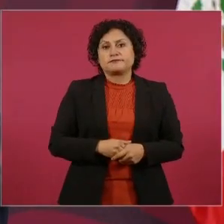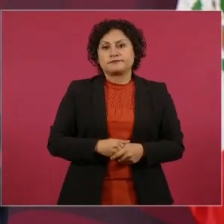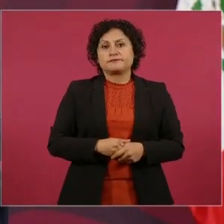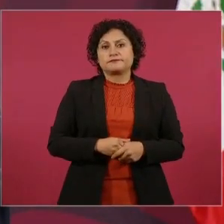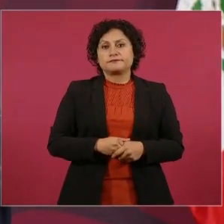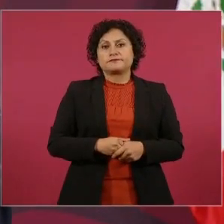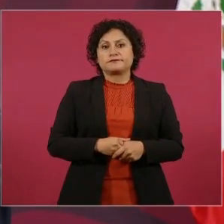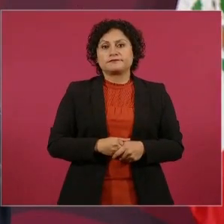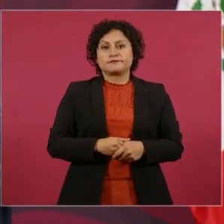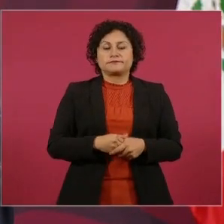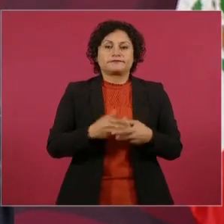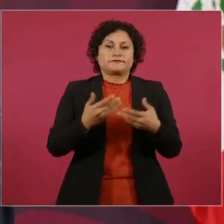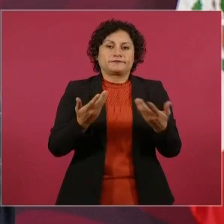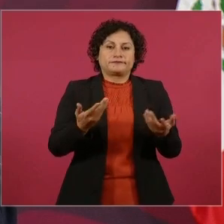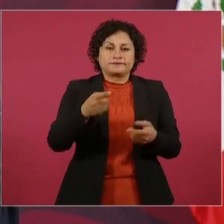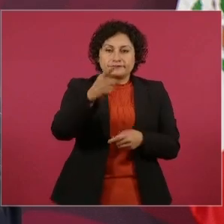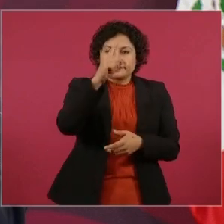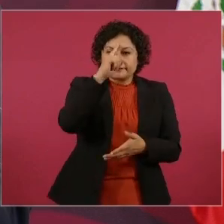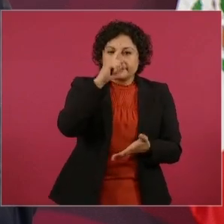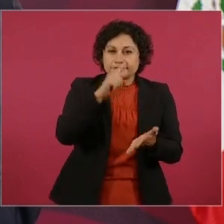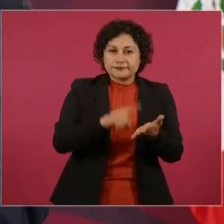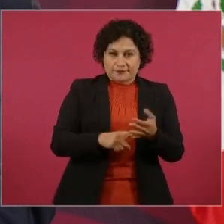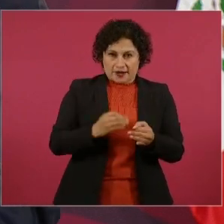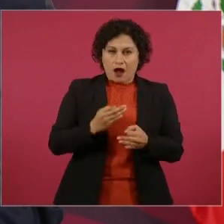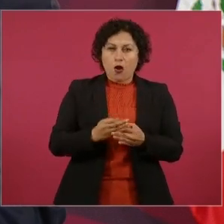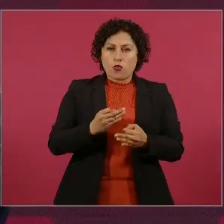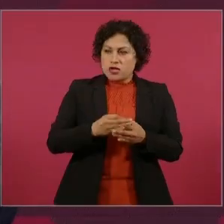así hiciéramos ahora los